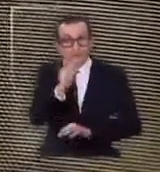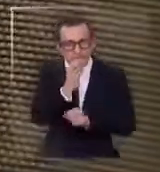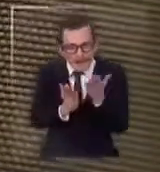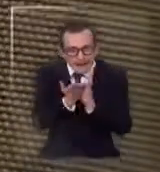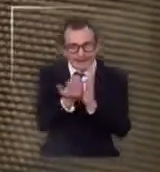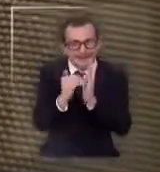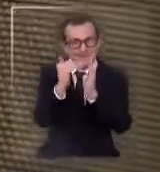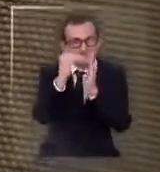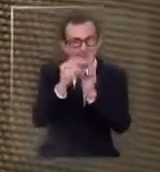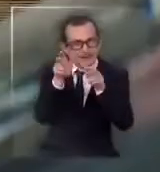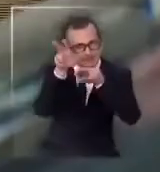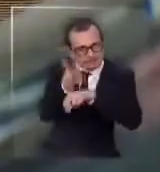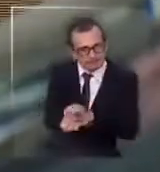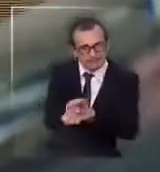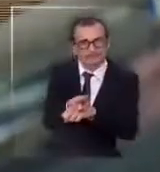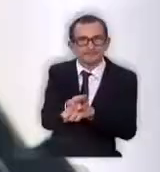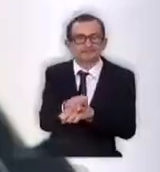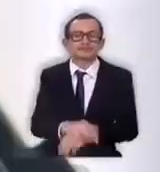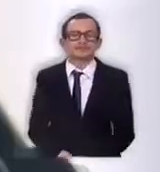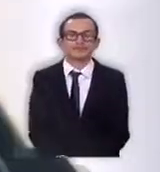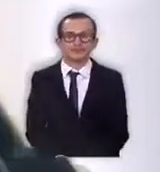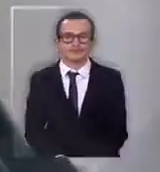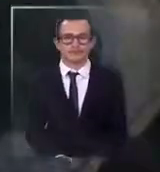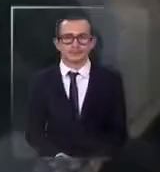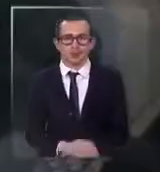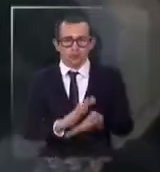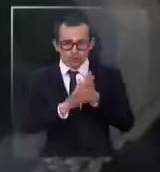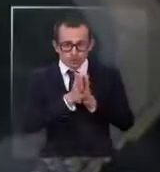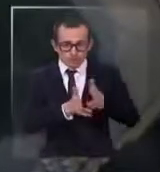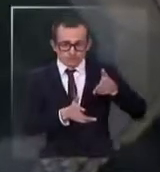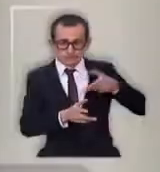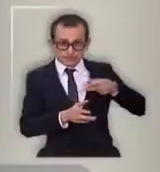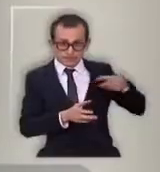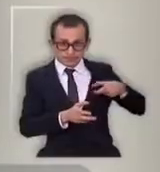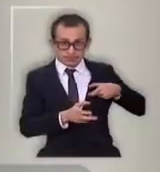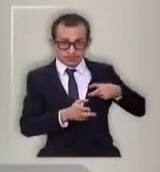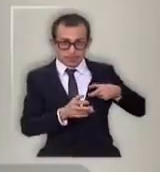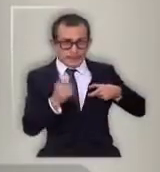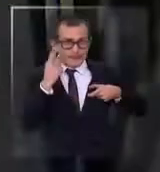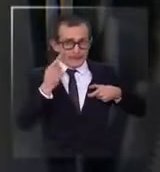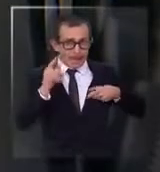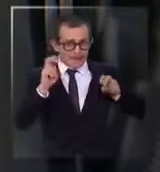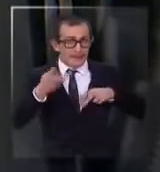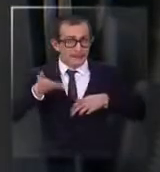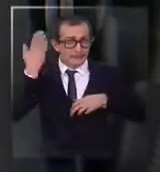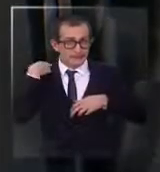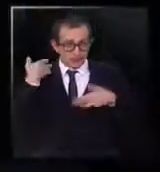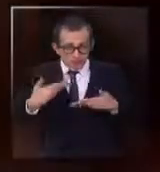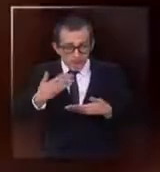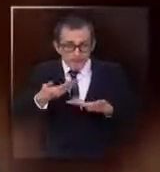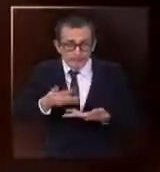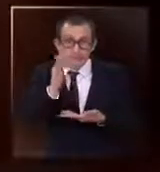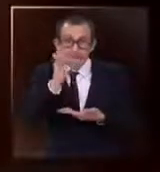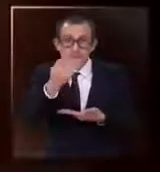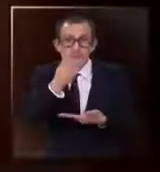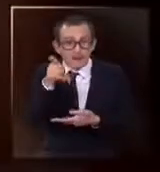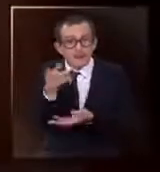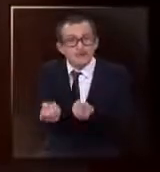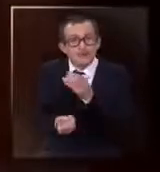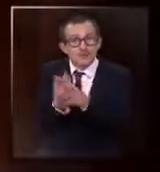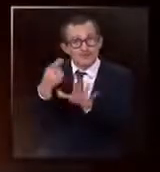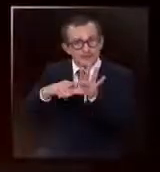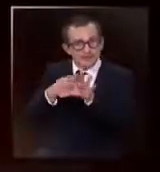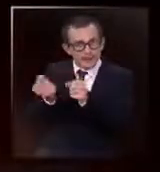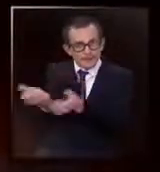con tecnología de punta en el pecho, alterar su contenido, tema del pasado, ya no del futuro, sí del presente. El funcionario policial